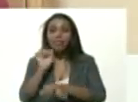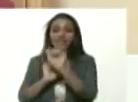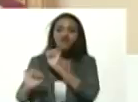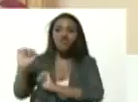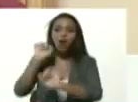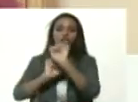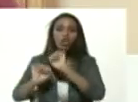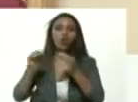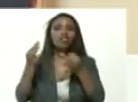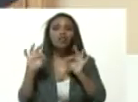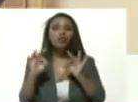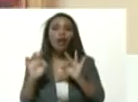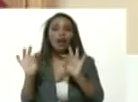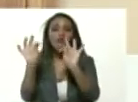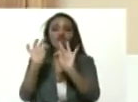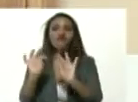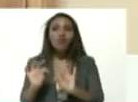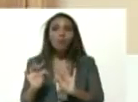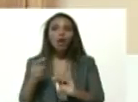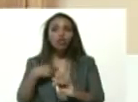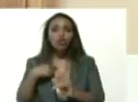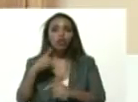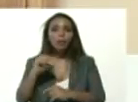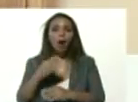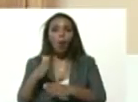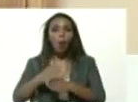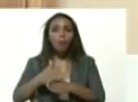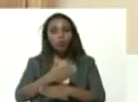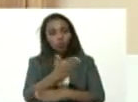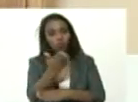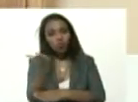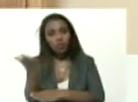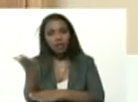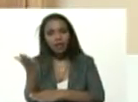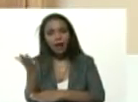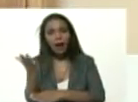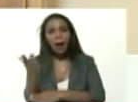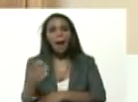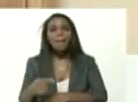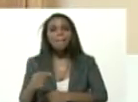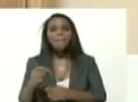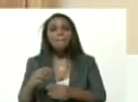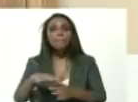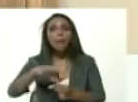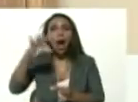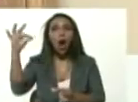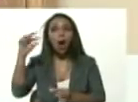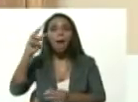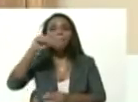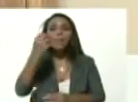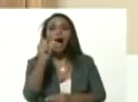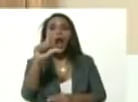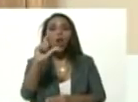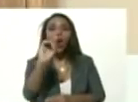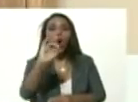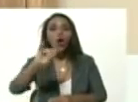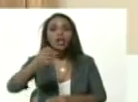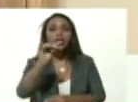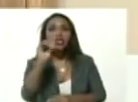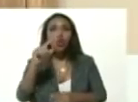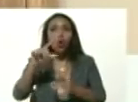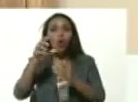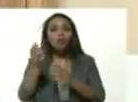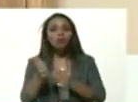fórmula. Yo también la voy a compartir con ustedes, con malojillo, saúco, jengibre, pimienta negra, conchas de